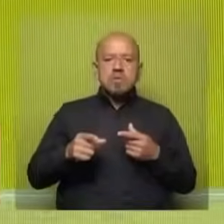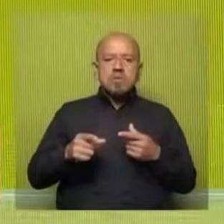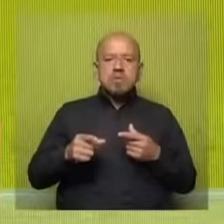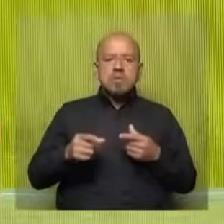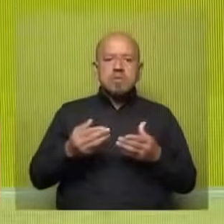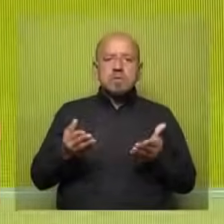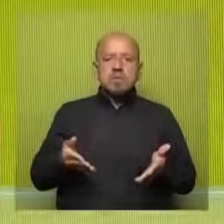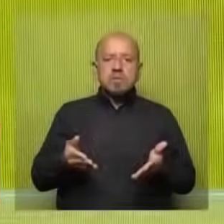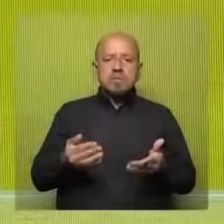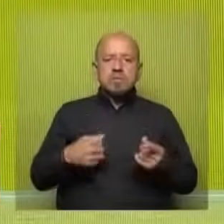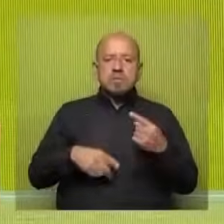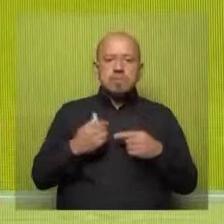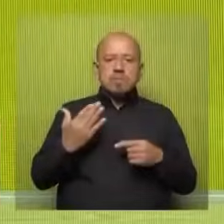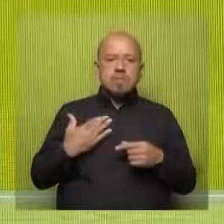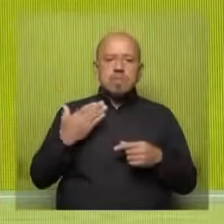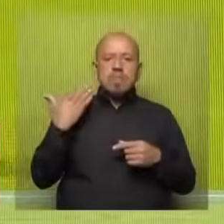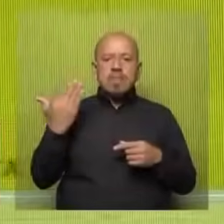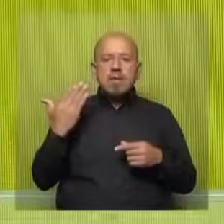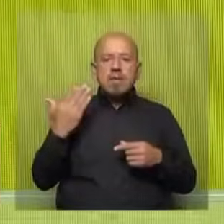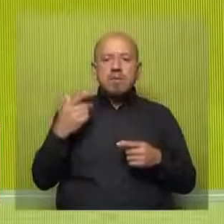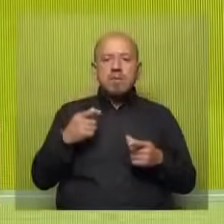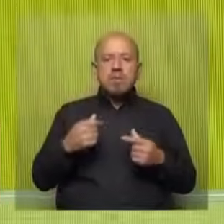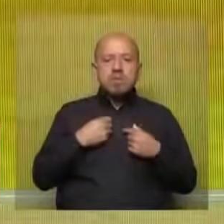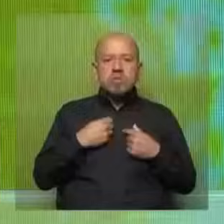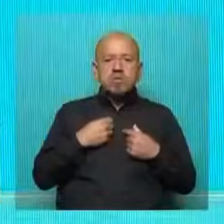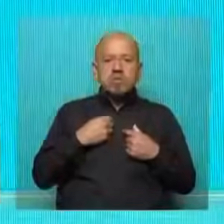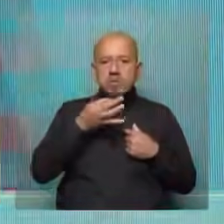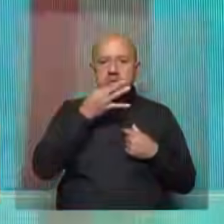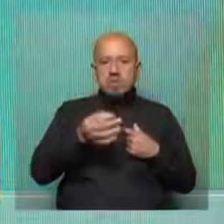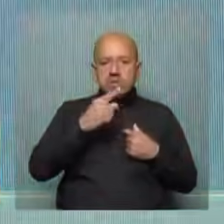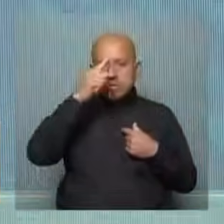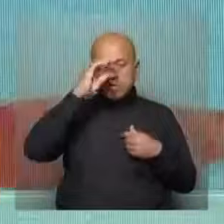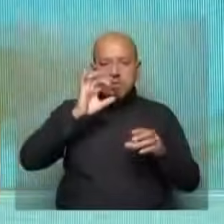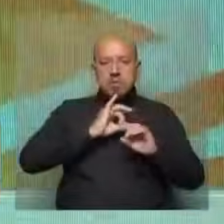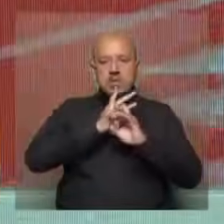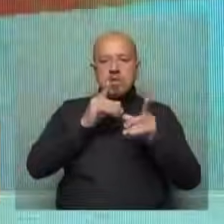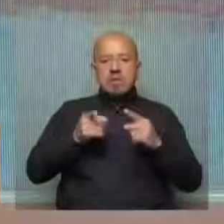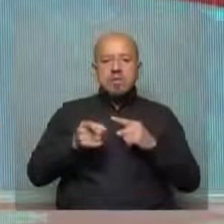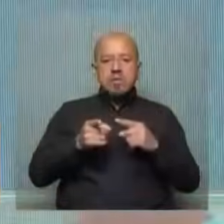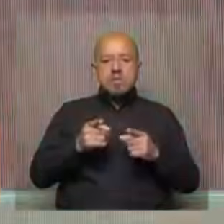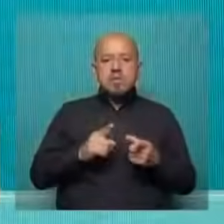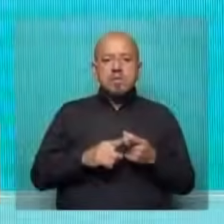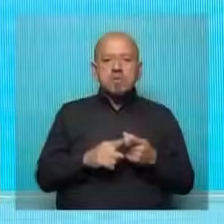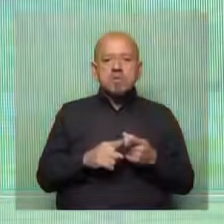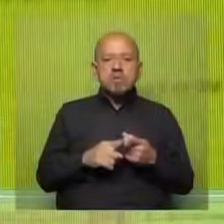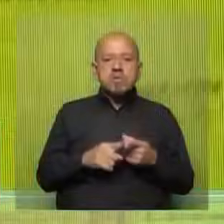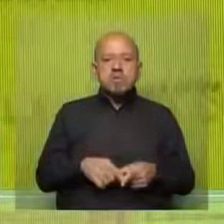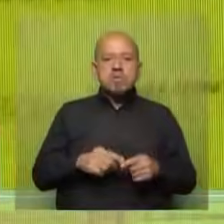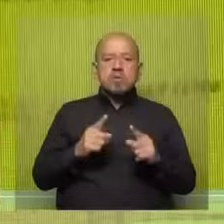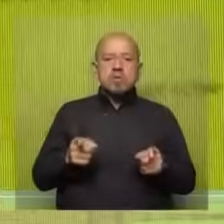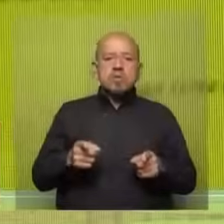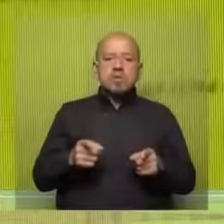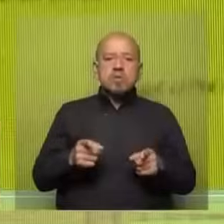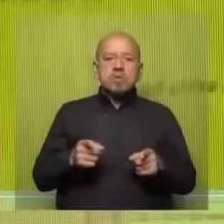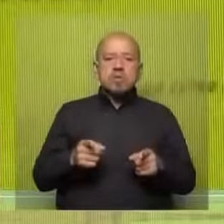transgrede o traspasa los valores que nosotros defendemos, decirlo con claridad, ser claros, no barrer abajo la